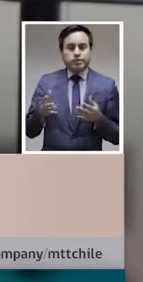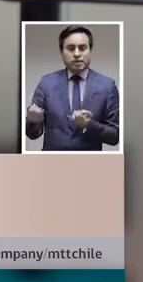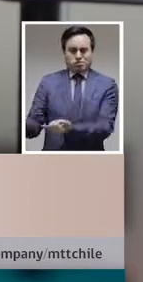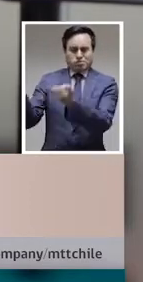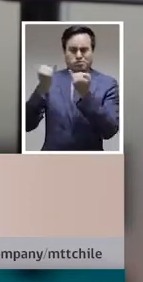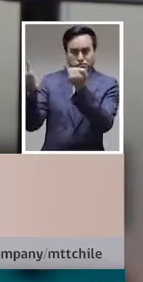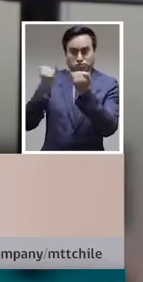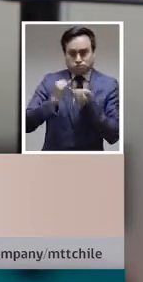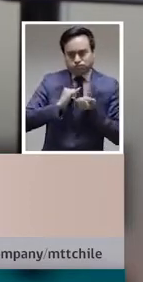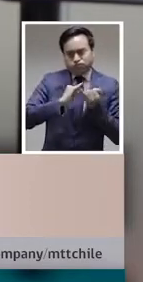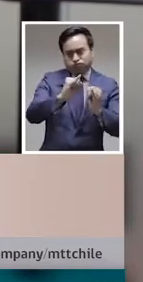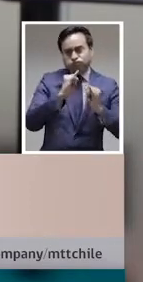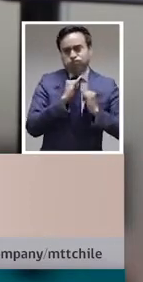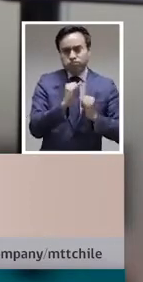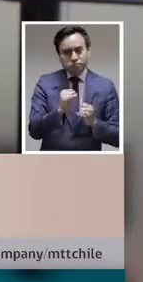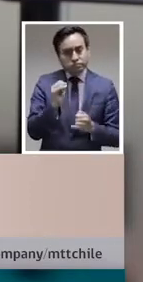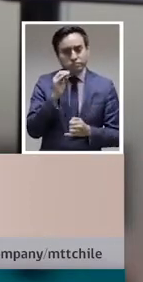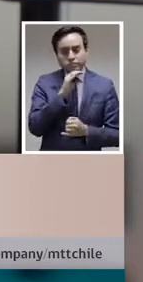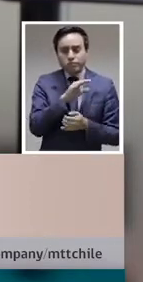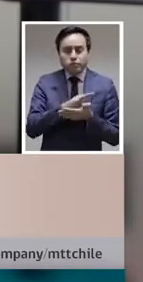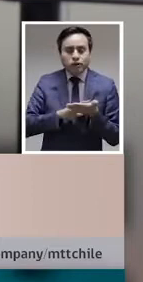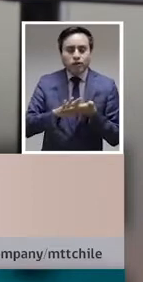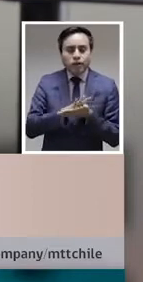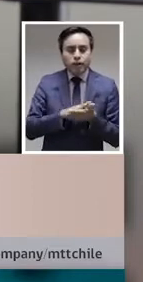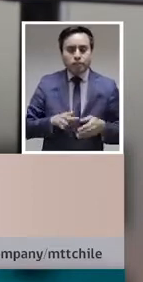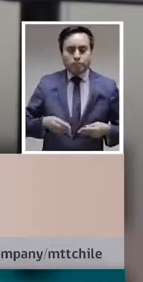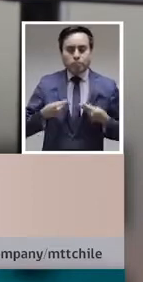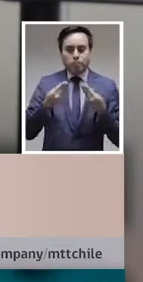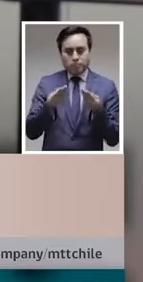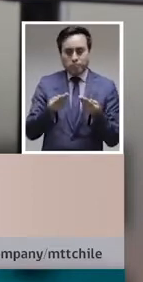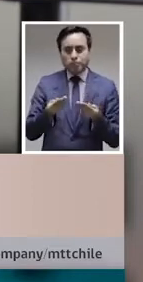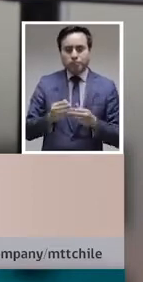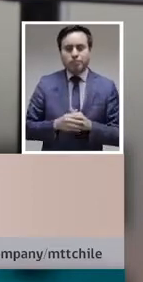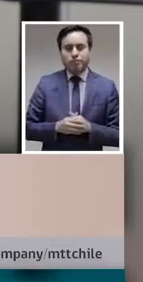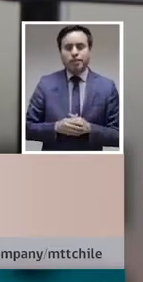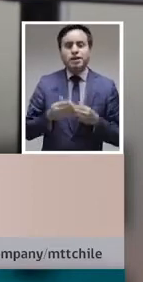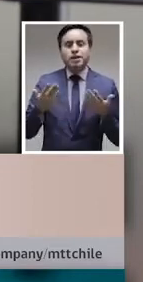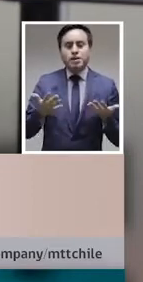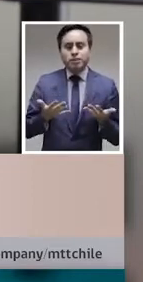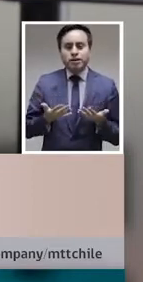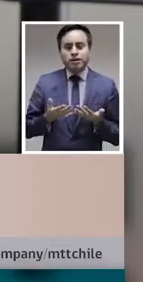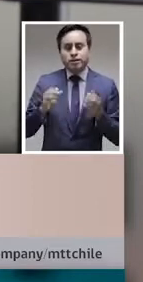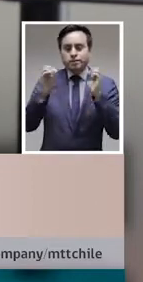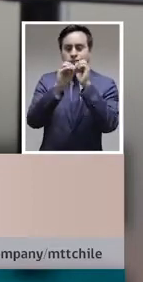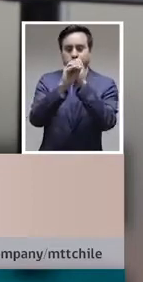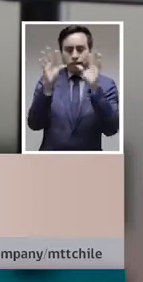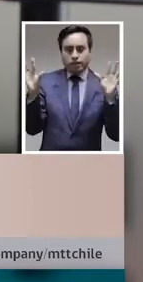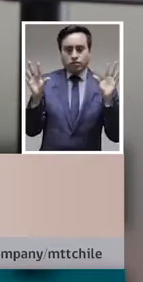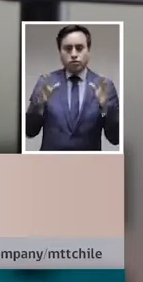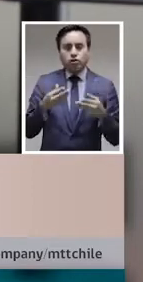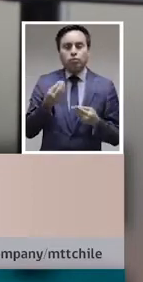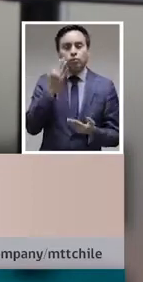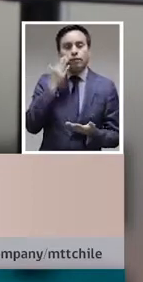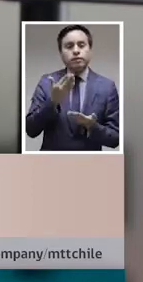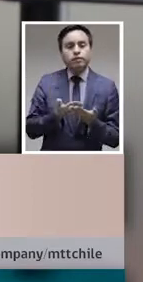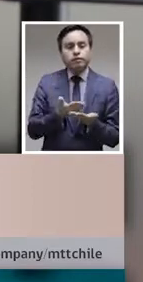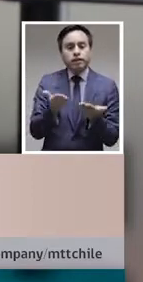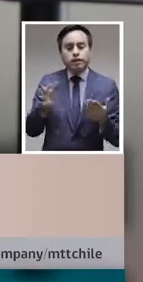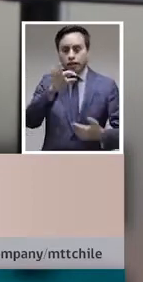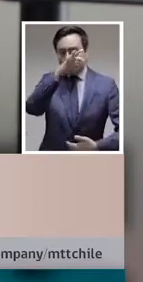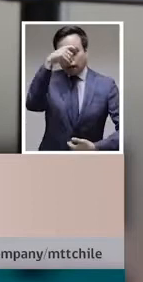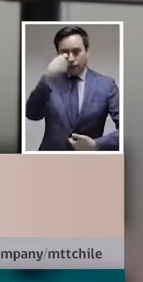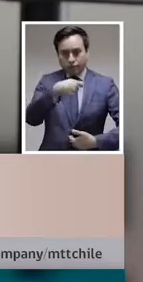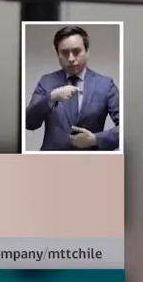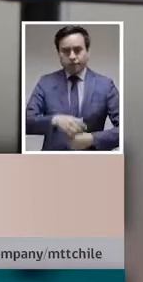volúmenes de datos. Voy a darte un ejemplo más para que te quede claro cómo puede beneficiar a la